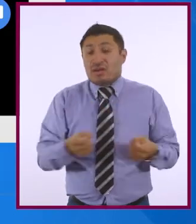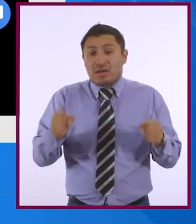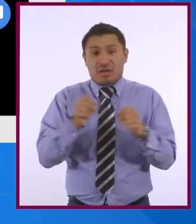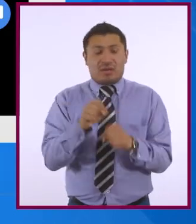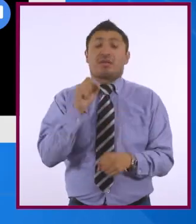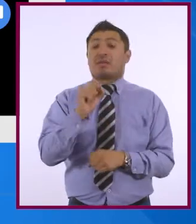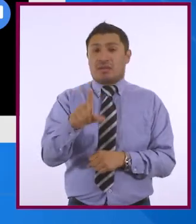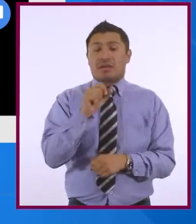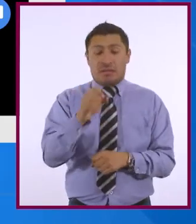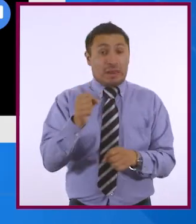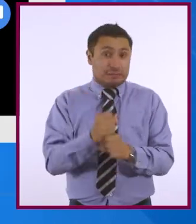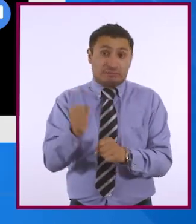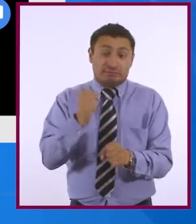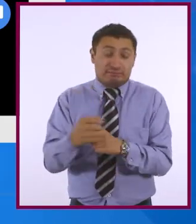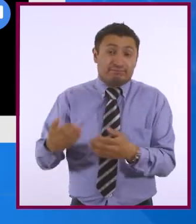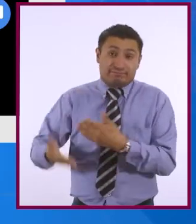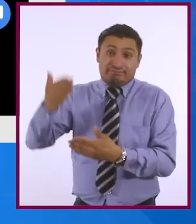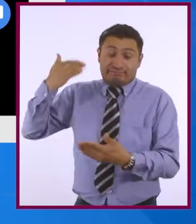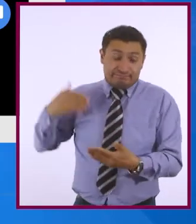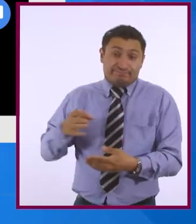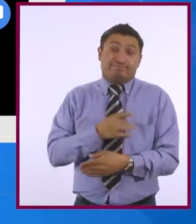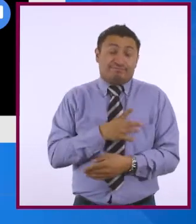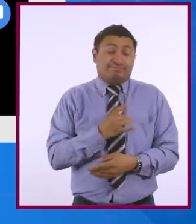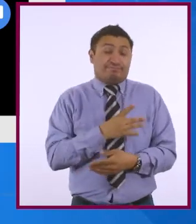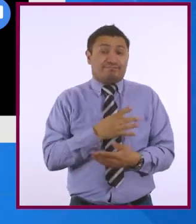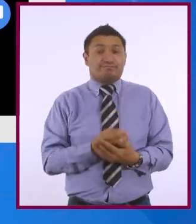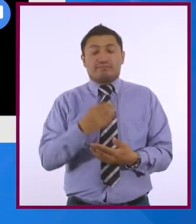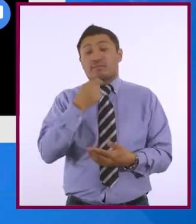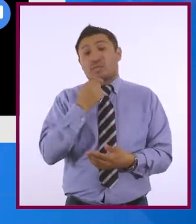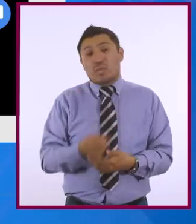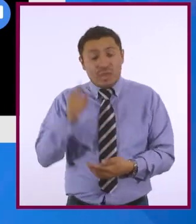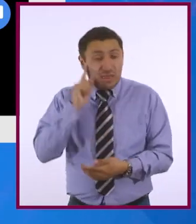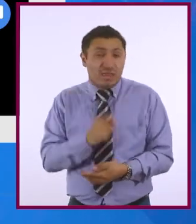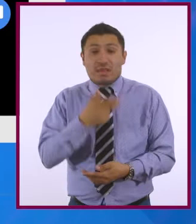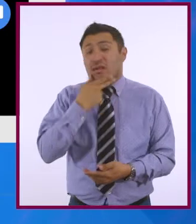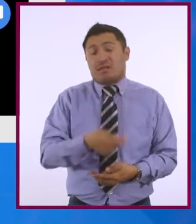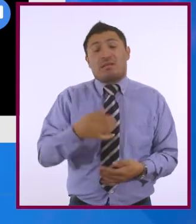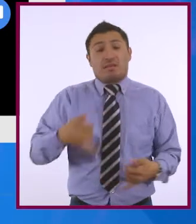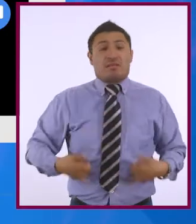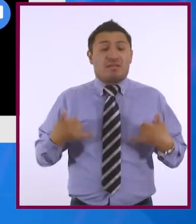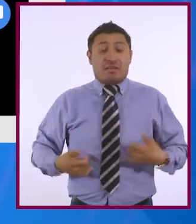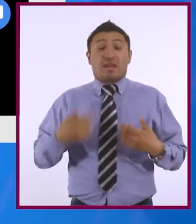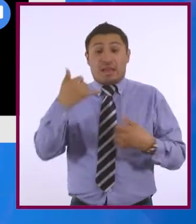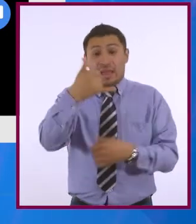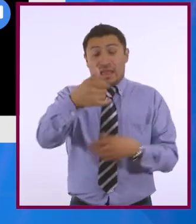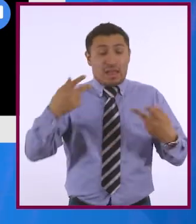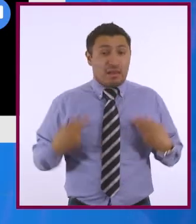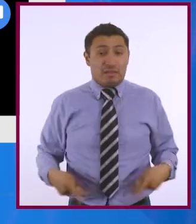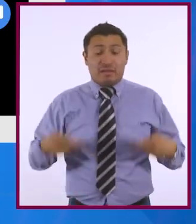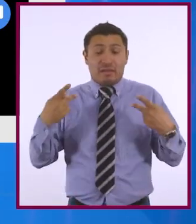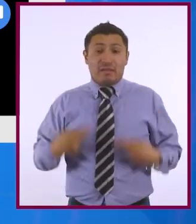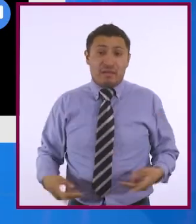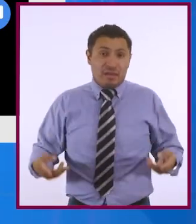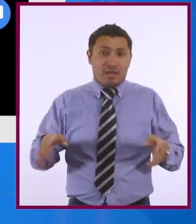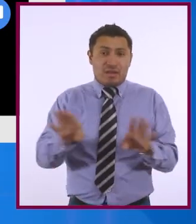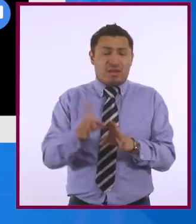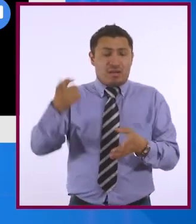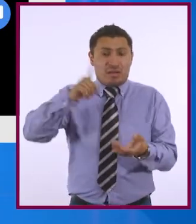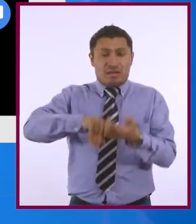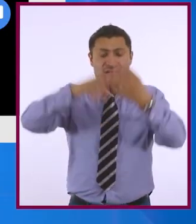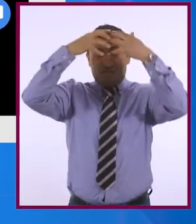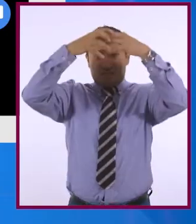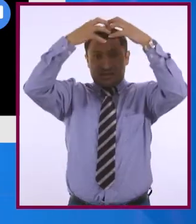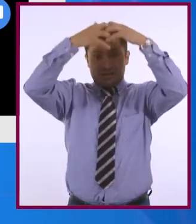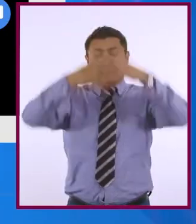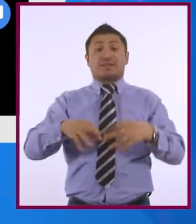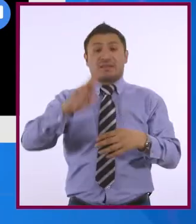ver también con esa violencia generalizada y ese miedo, ¿no? Las niñas, niños, adolescentes y las personas, su cerebro